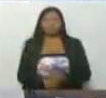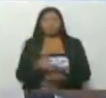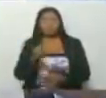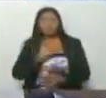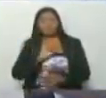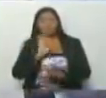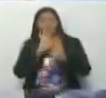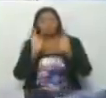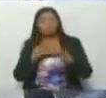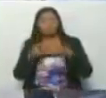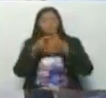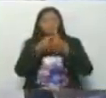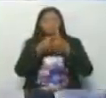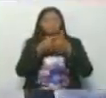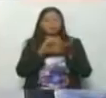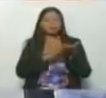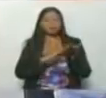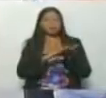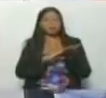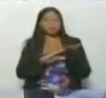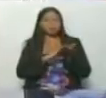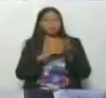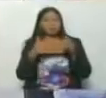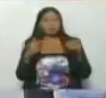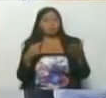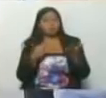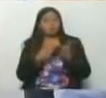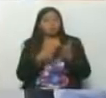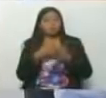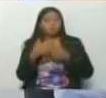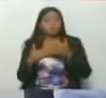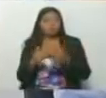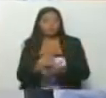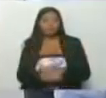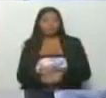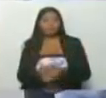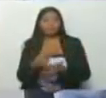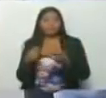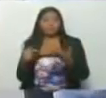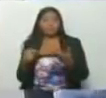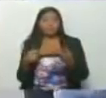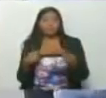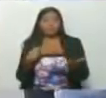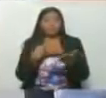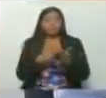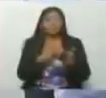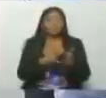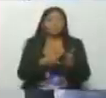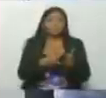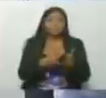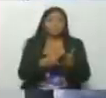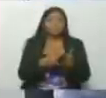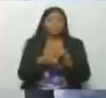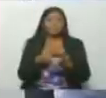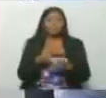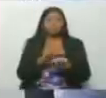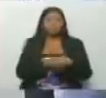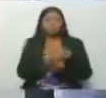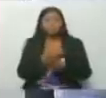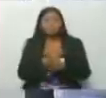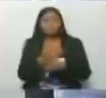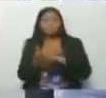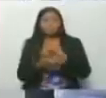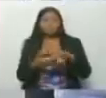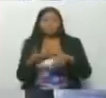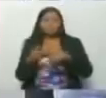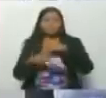de recuperación sin grandes inversiones porque no tenemos los recursos para invertirlos un producto del desplome de la